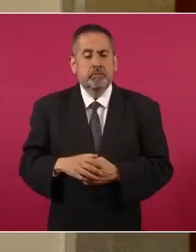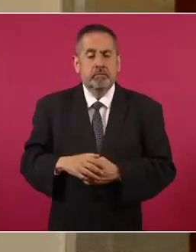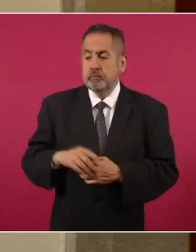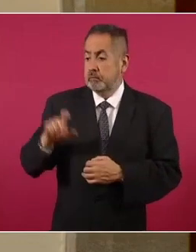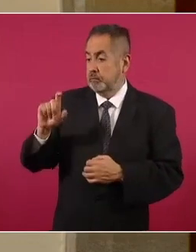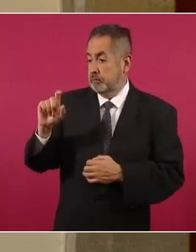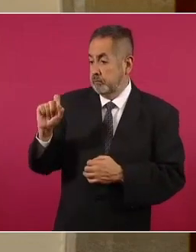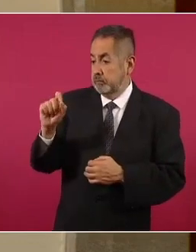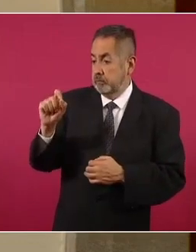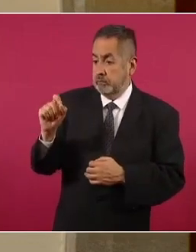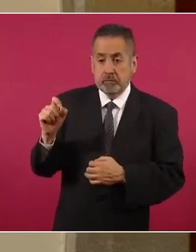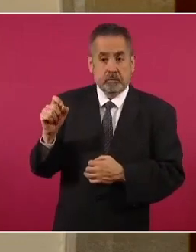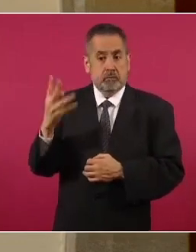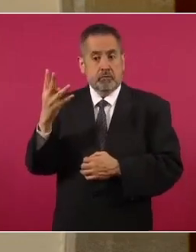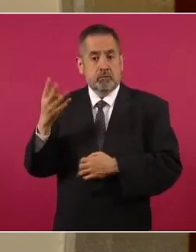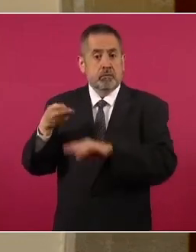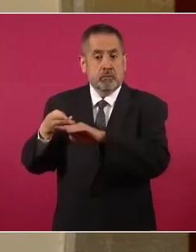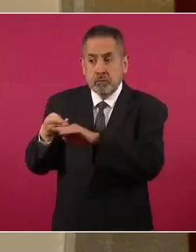24, muy